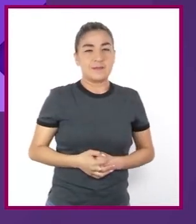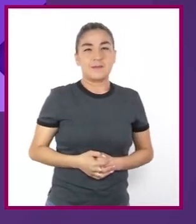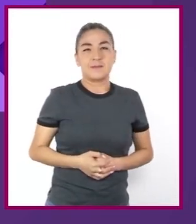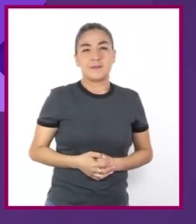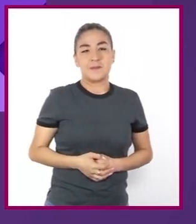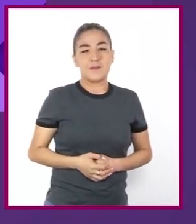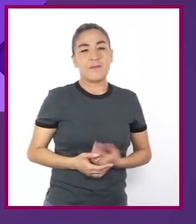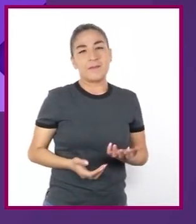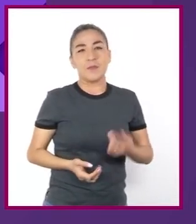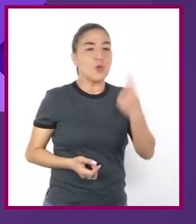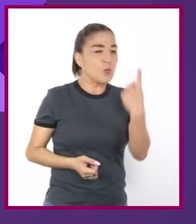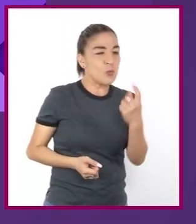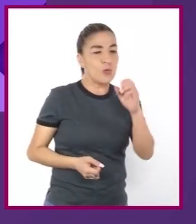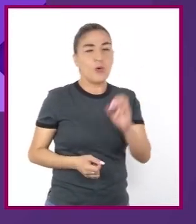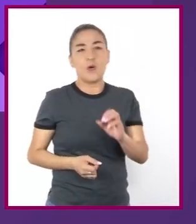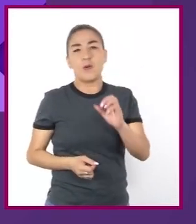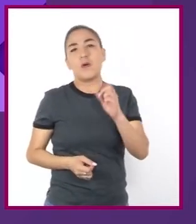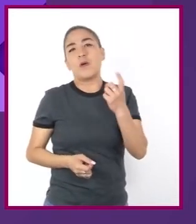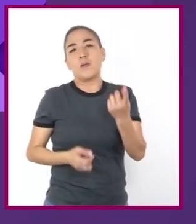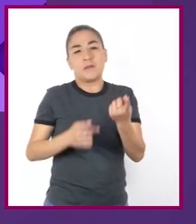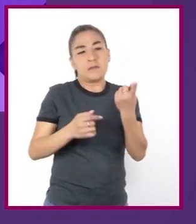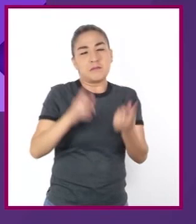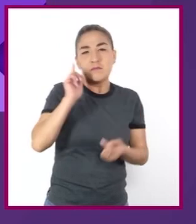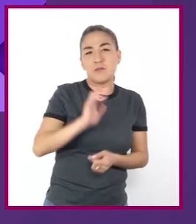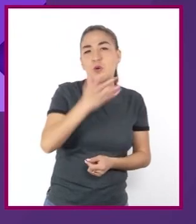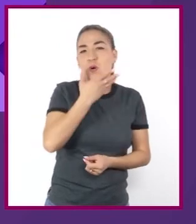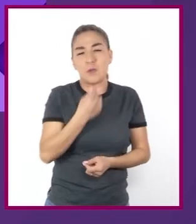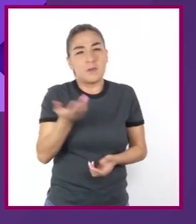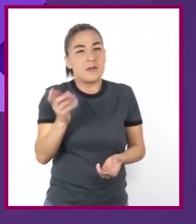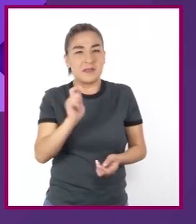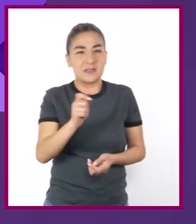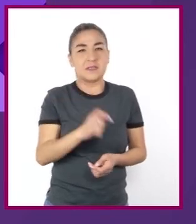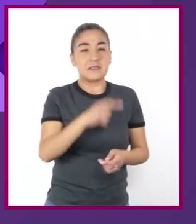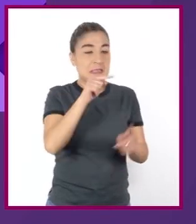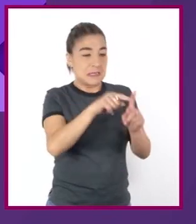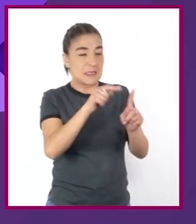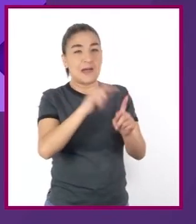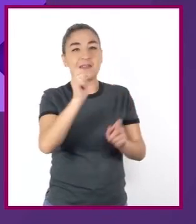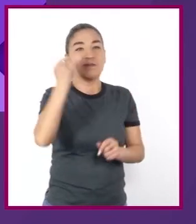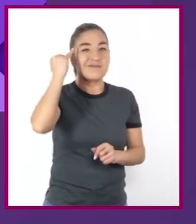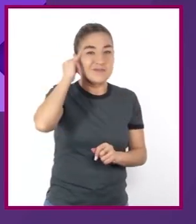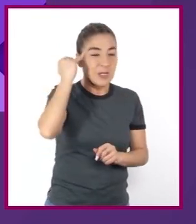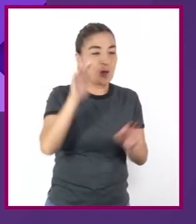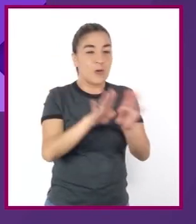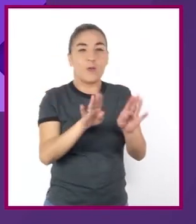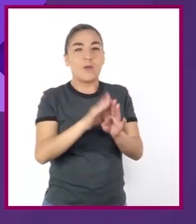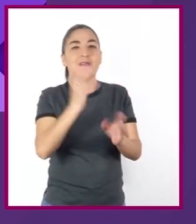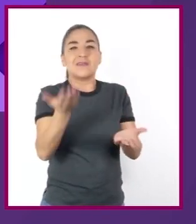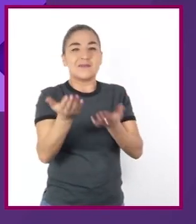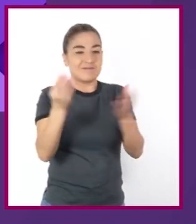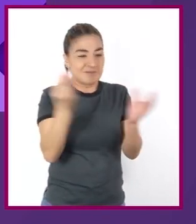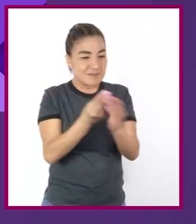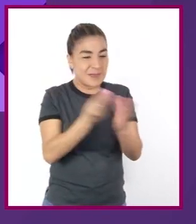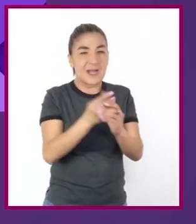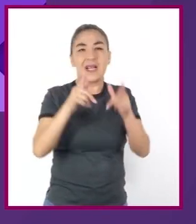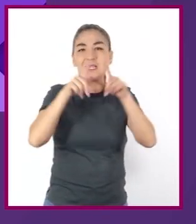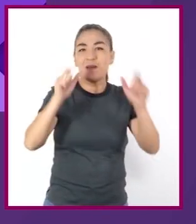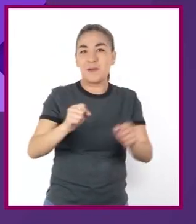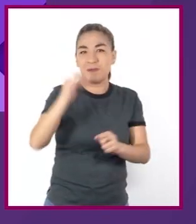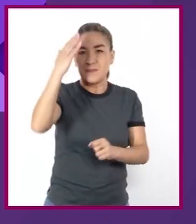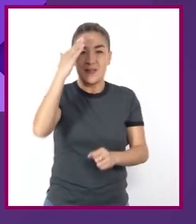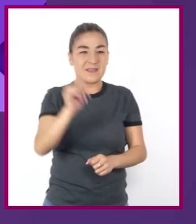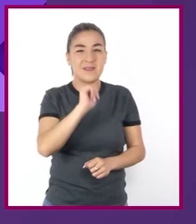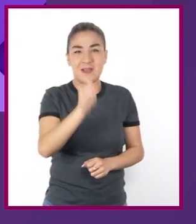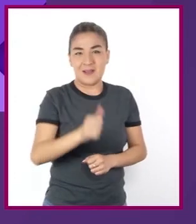una o un estudiante indígena que no recibe clases en su lengua materna. Si en la colonia